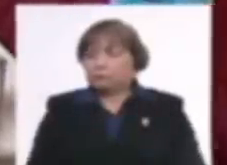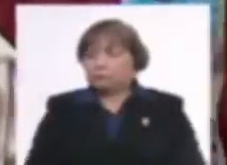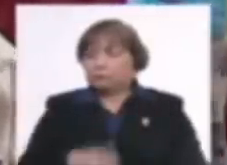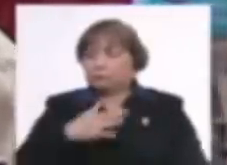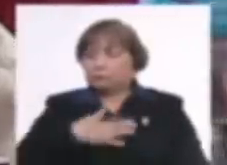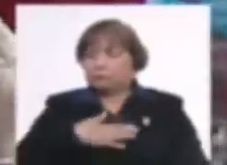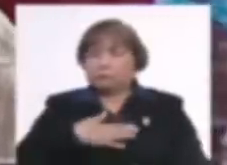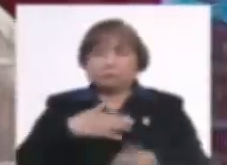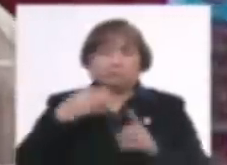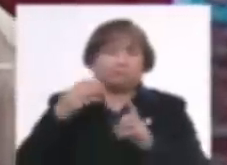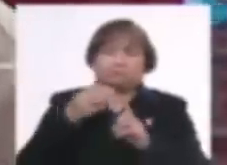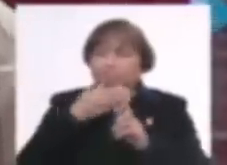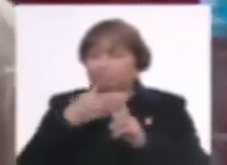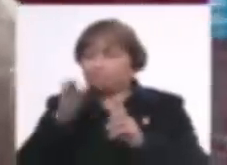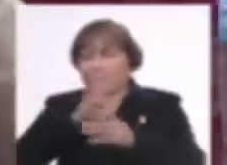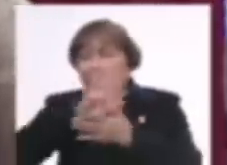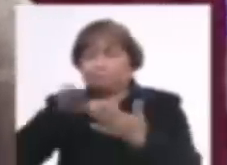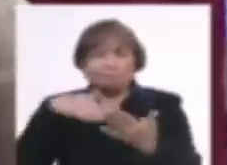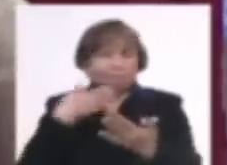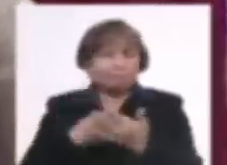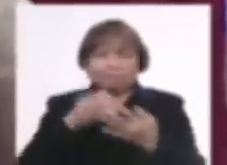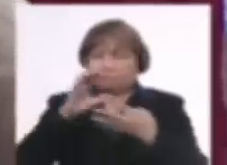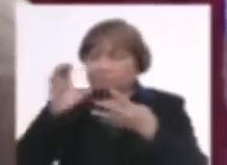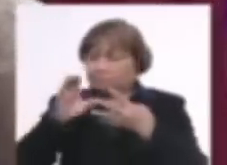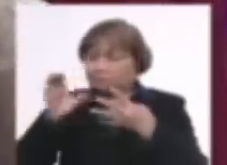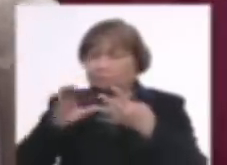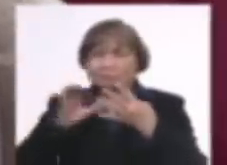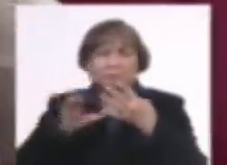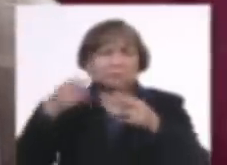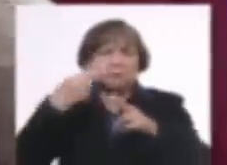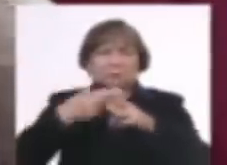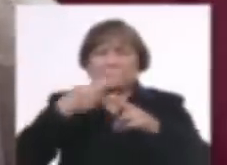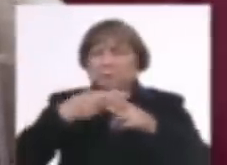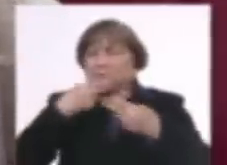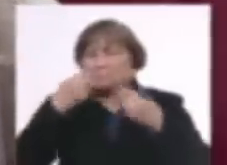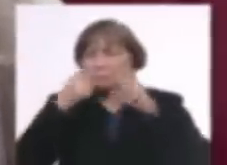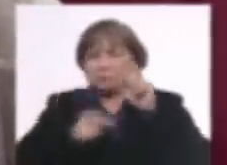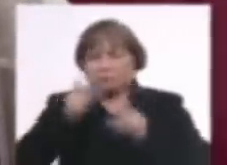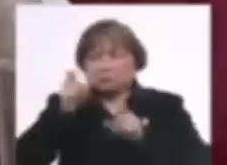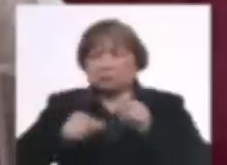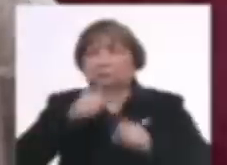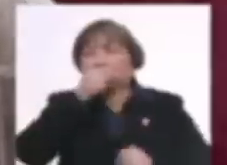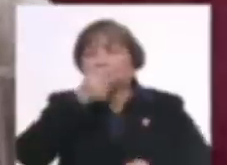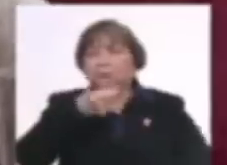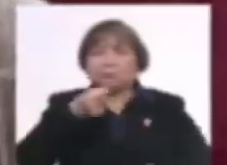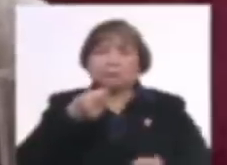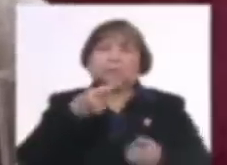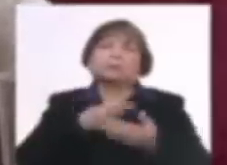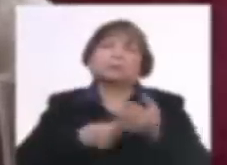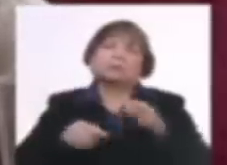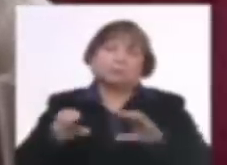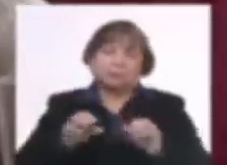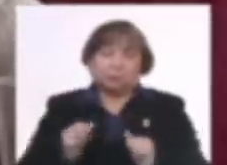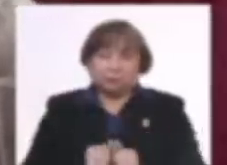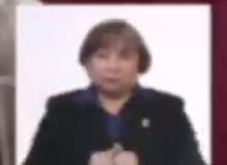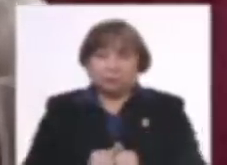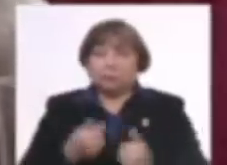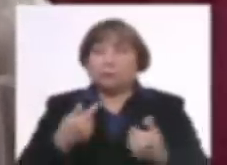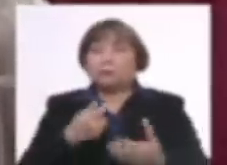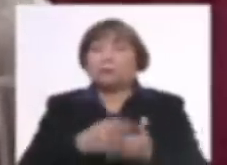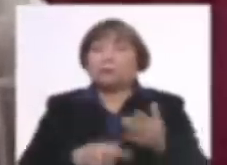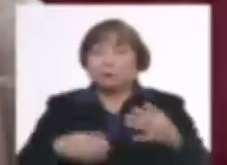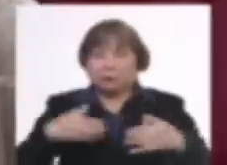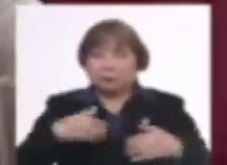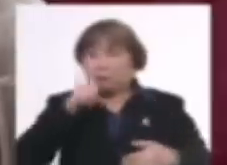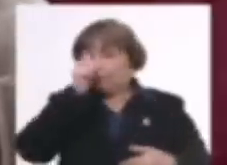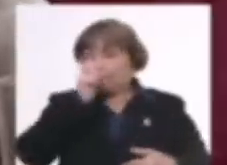Se me ha tratado de toda clase de pronombres en ese audio. ¿Qué hacemos? ¿Qué hago?